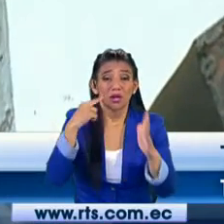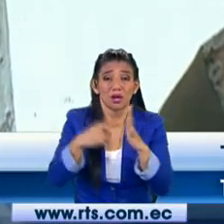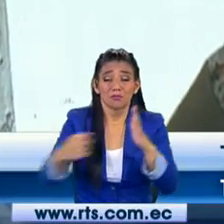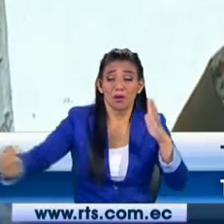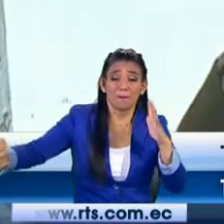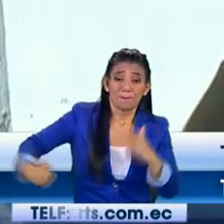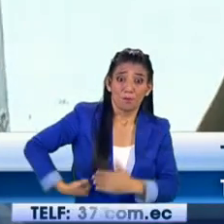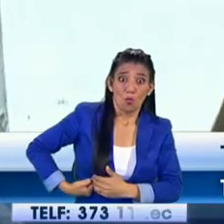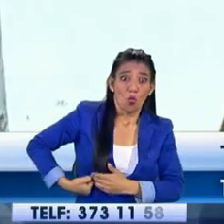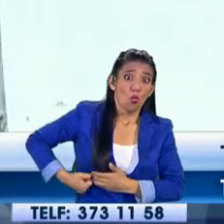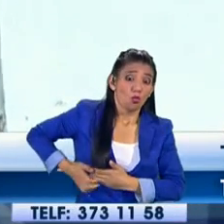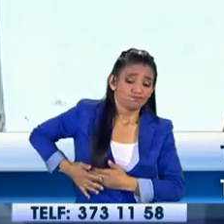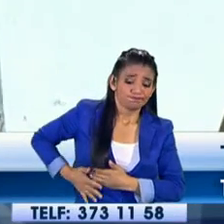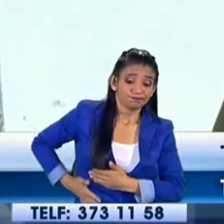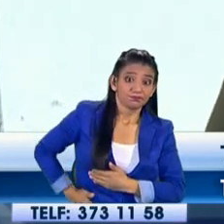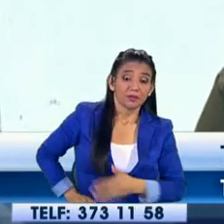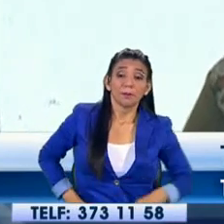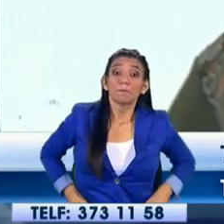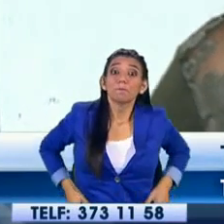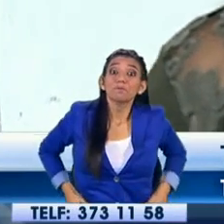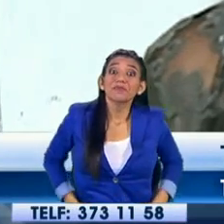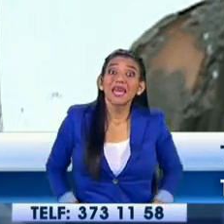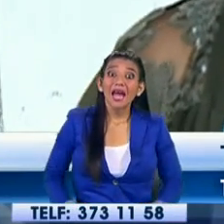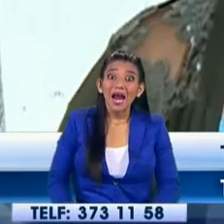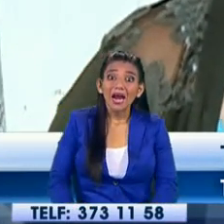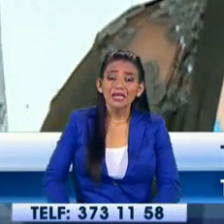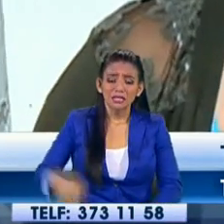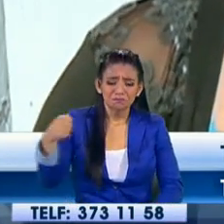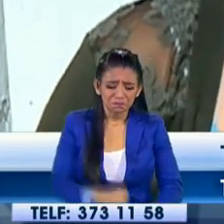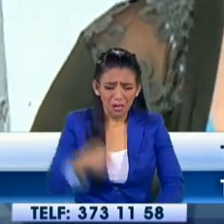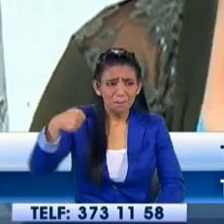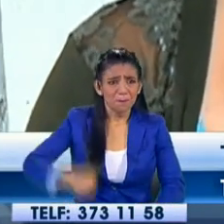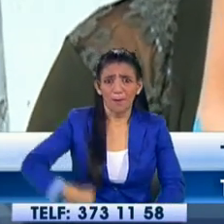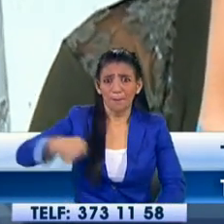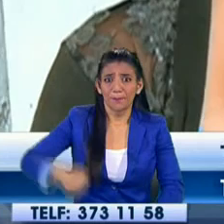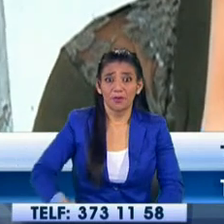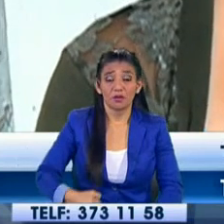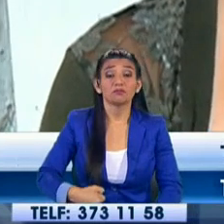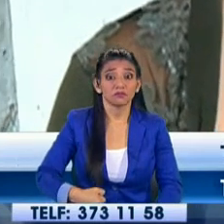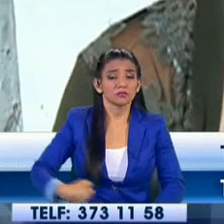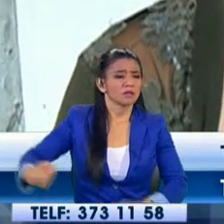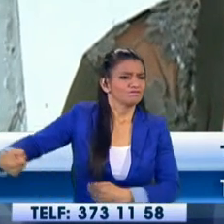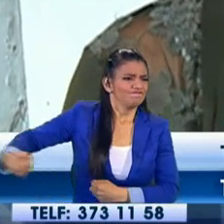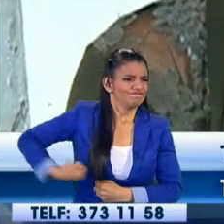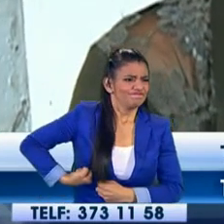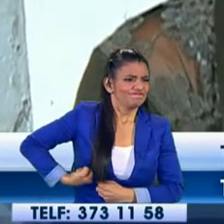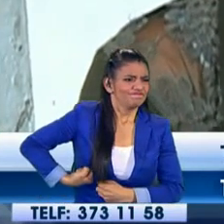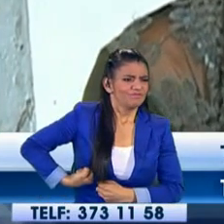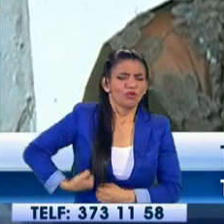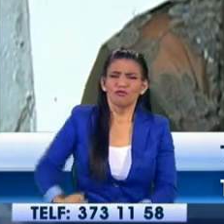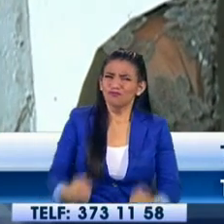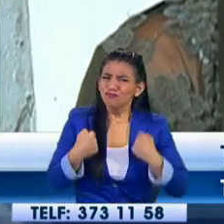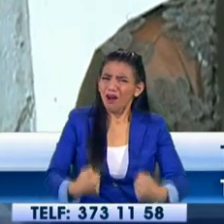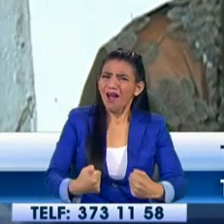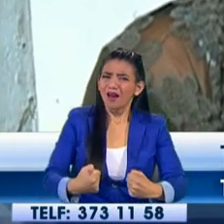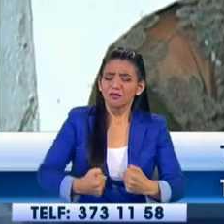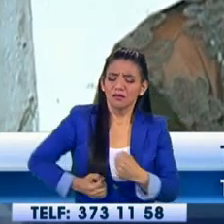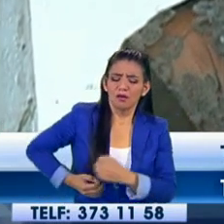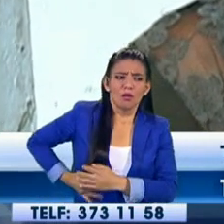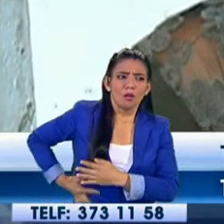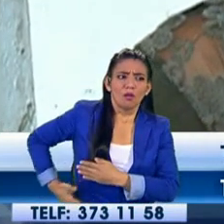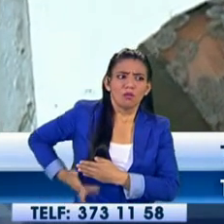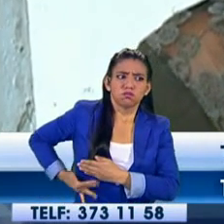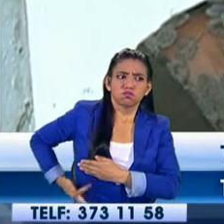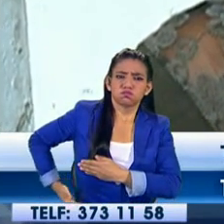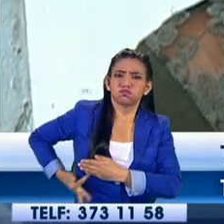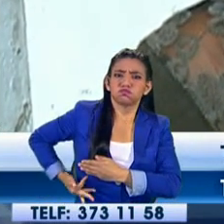tiene varios hematomas en las piernas, tiene un golpe muy fuerte en las costillas que le da una hemorragia y se le hace una hemorragia interna en la